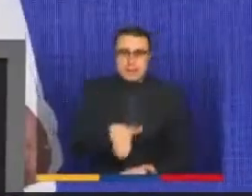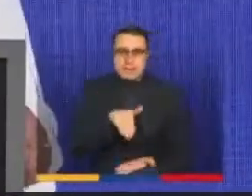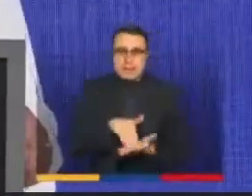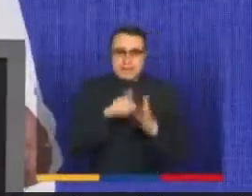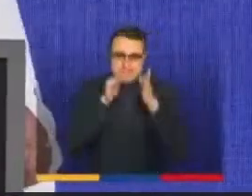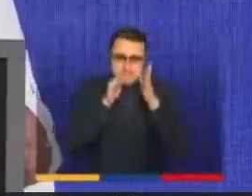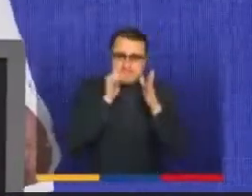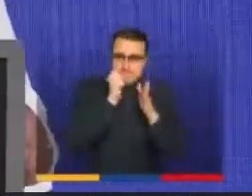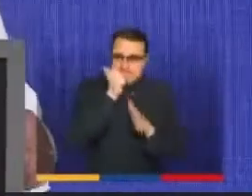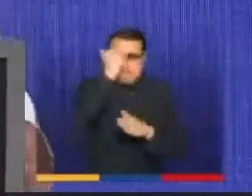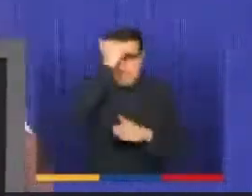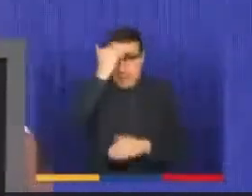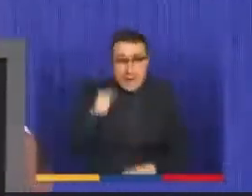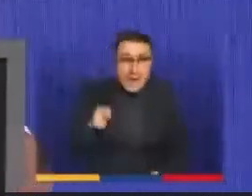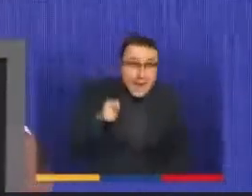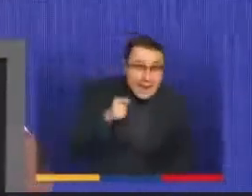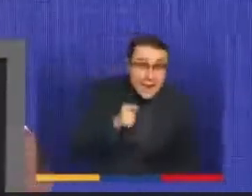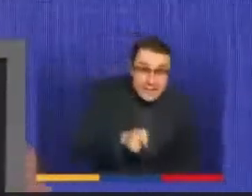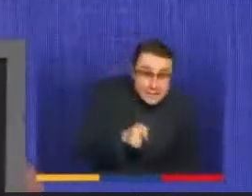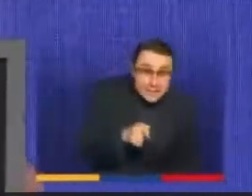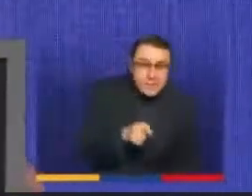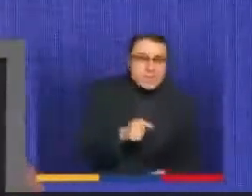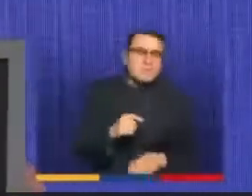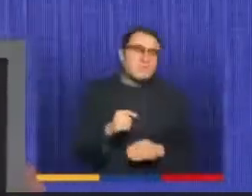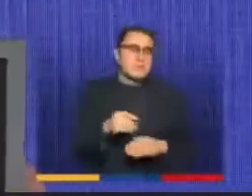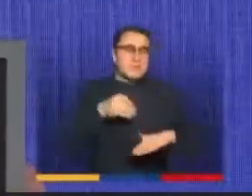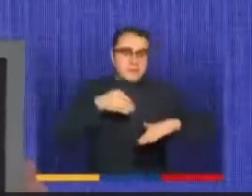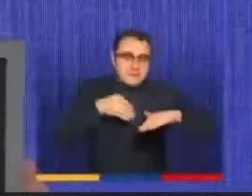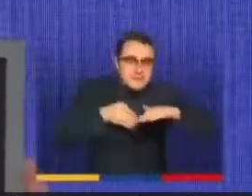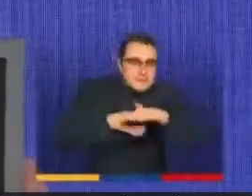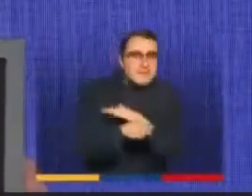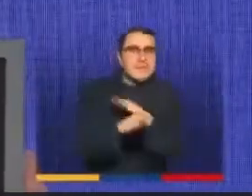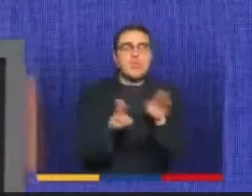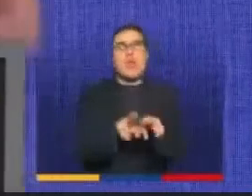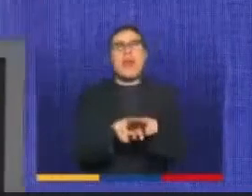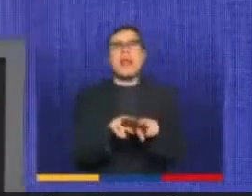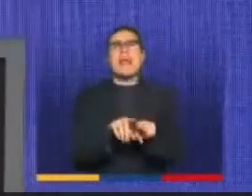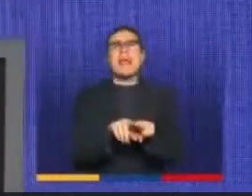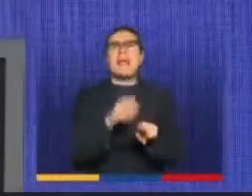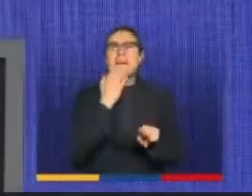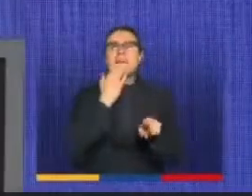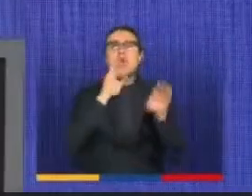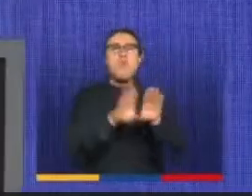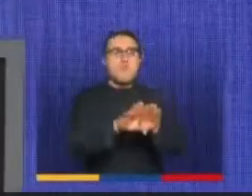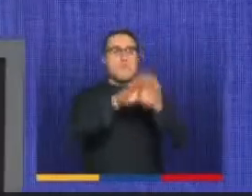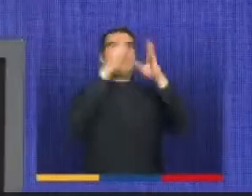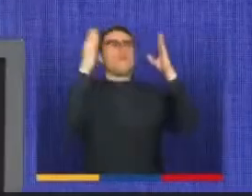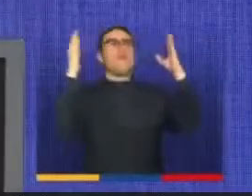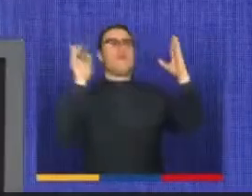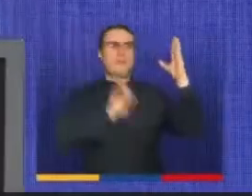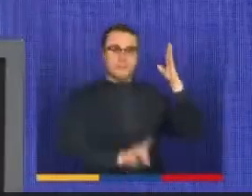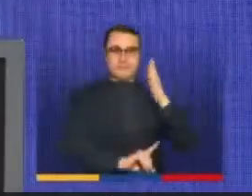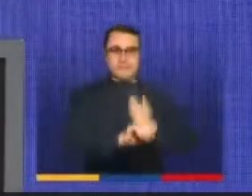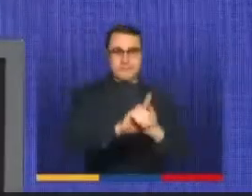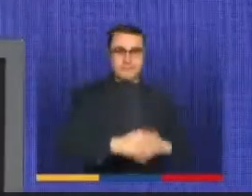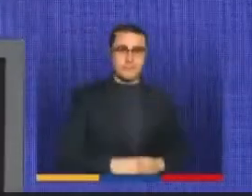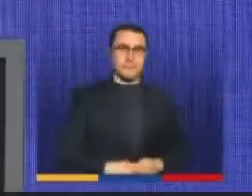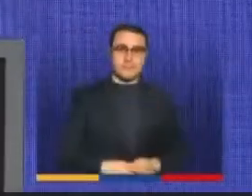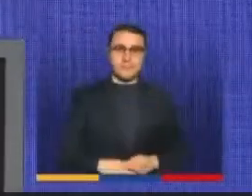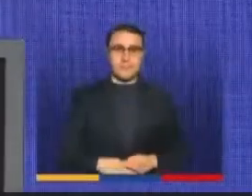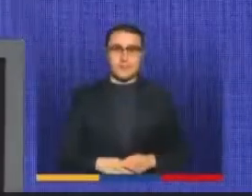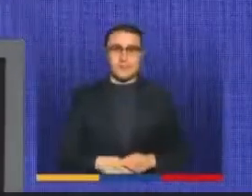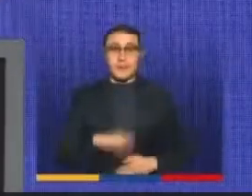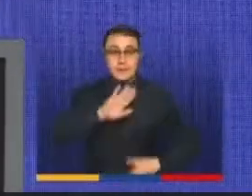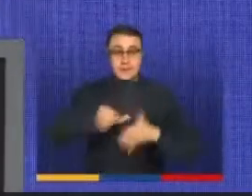primaria. Esa es la puerta de entrada al sistema. El centro de atención primaria tiene una función que no